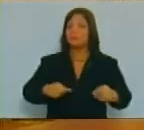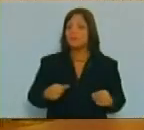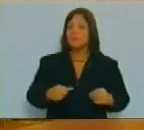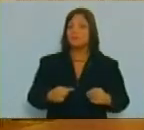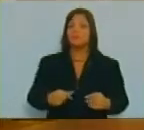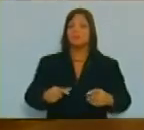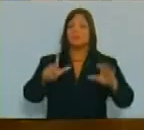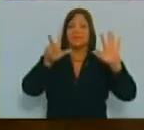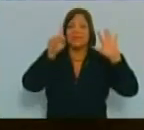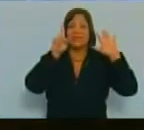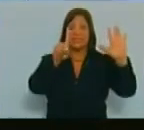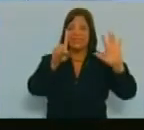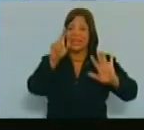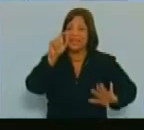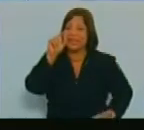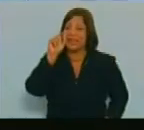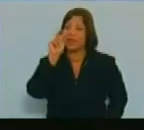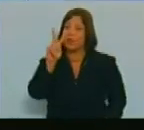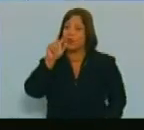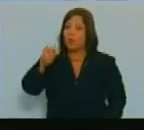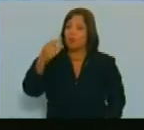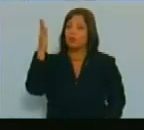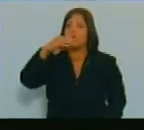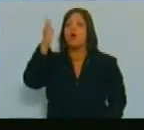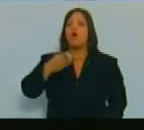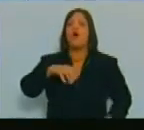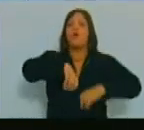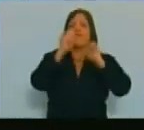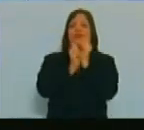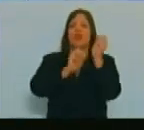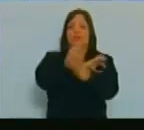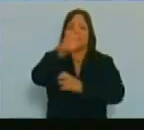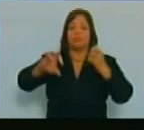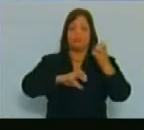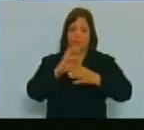cuales el 62 punto 30 por ciento fueron violentas